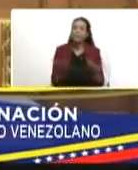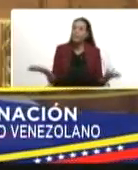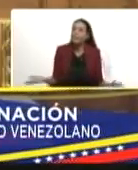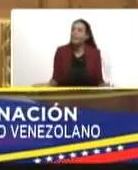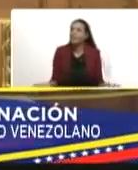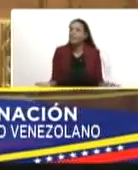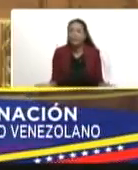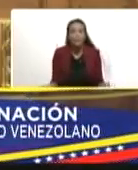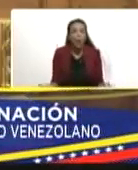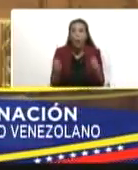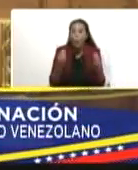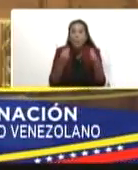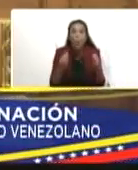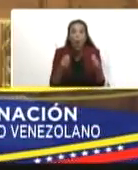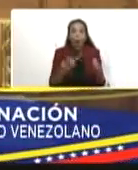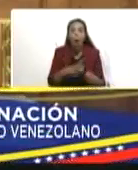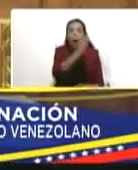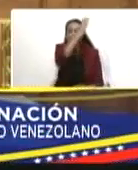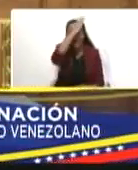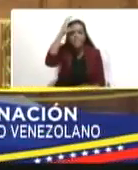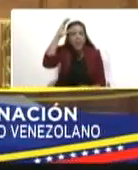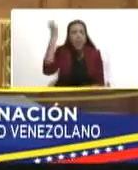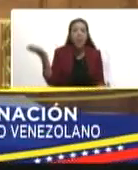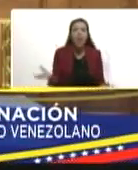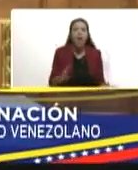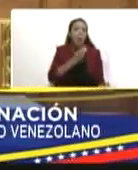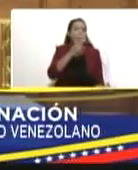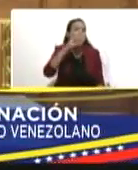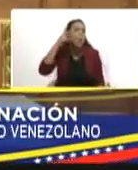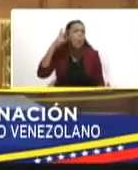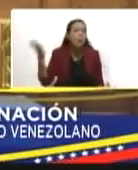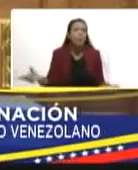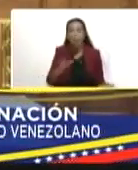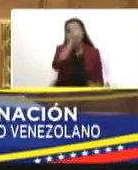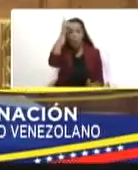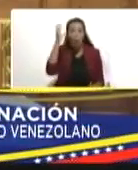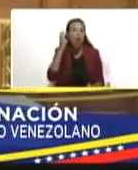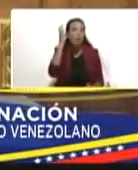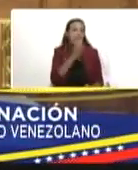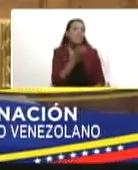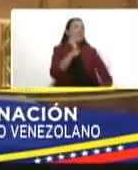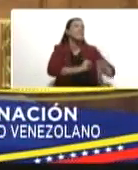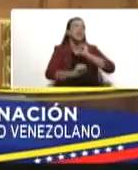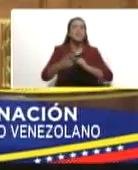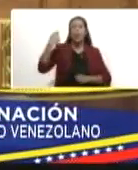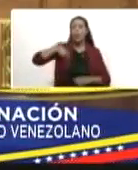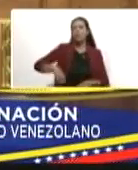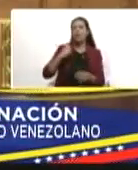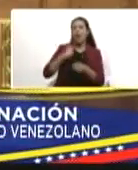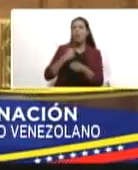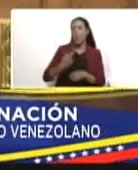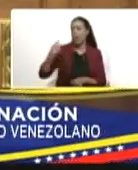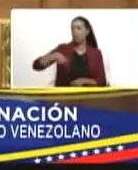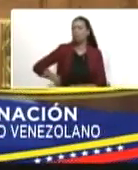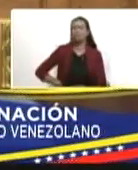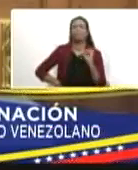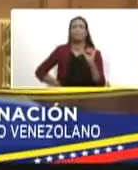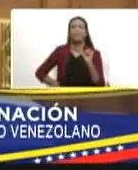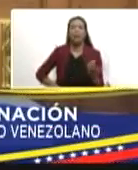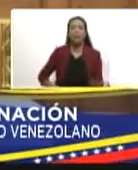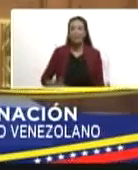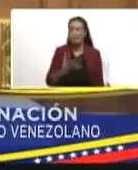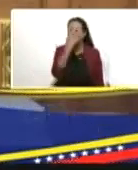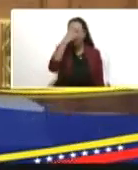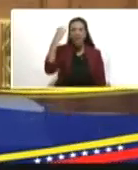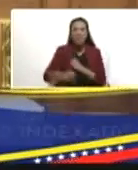Ah el capriles que llamó sanciones y ahora sale que es el gran defensor del salario La falsa y